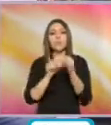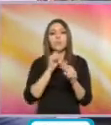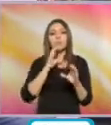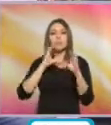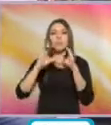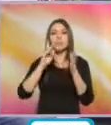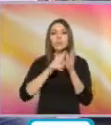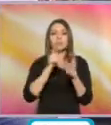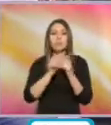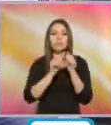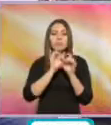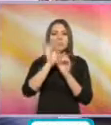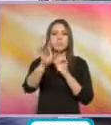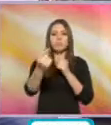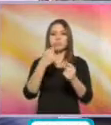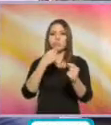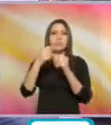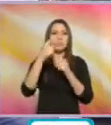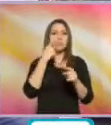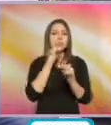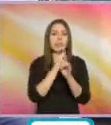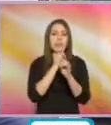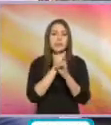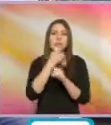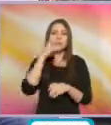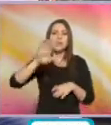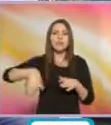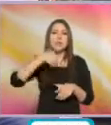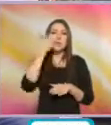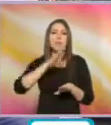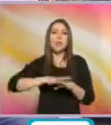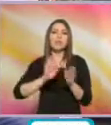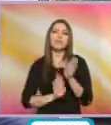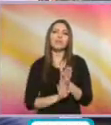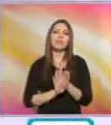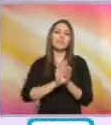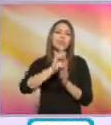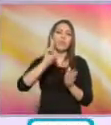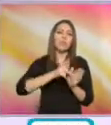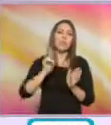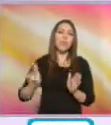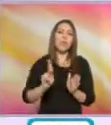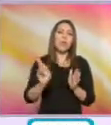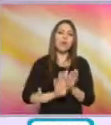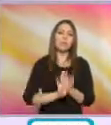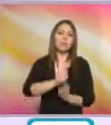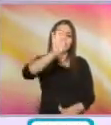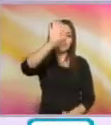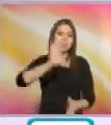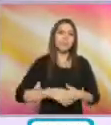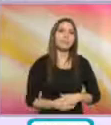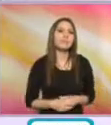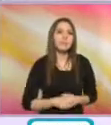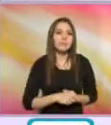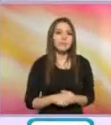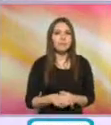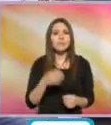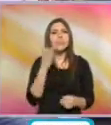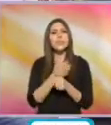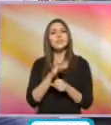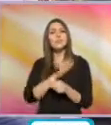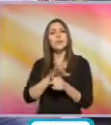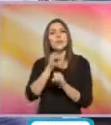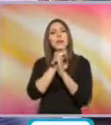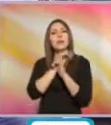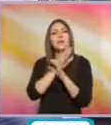campaña política para buscar una mayor popularidad. Oye, ¿qué hay con esta información que también pues ya adelantó